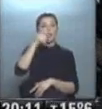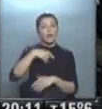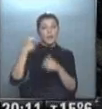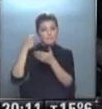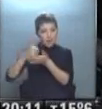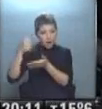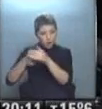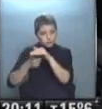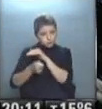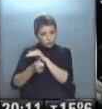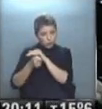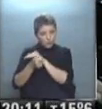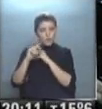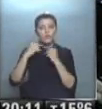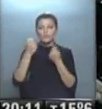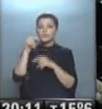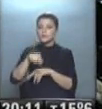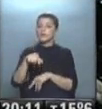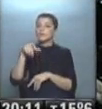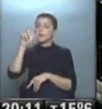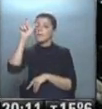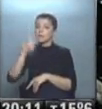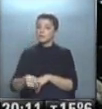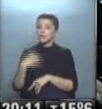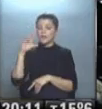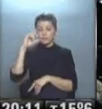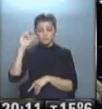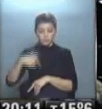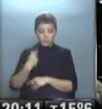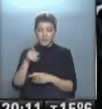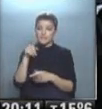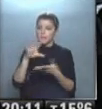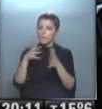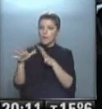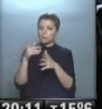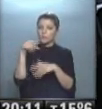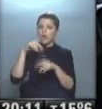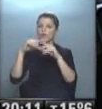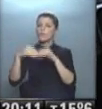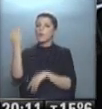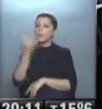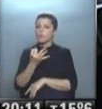y adjudicó a la declaración del arrepentido Mario Contacuarto un valor probatorio pleno.